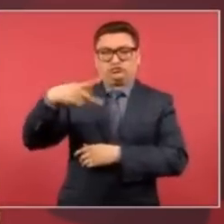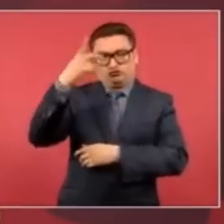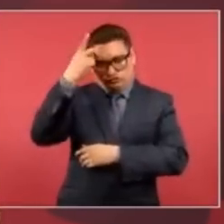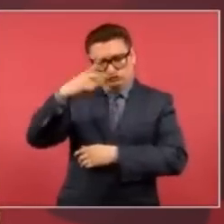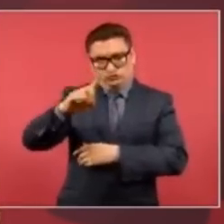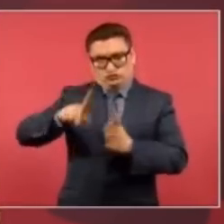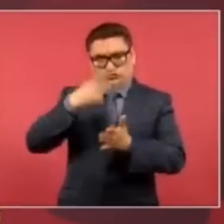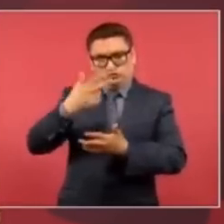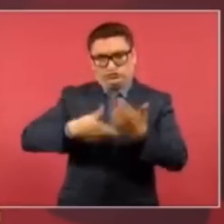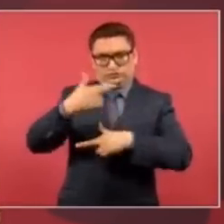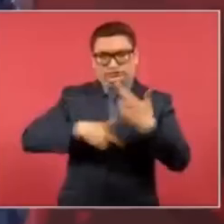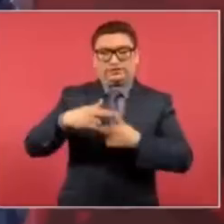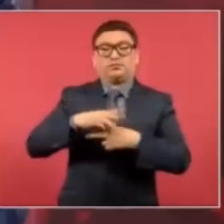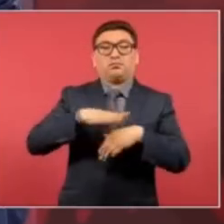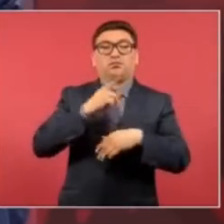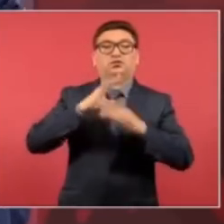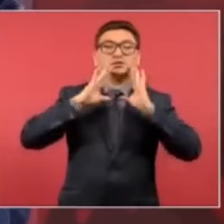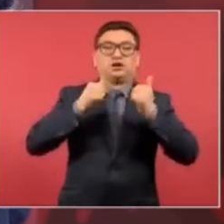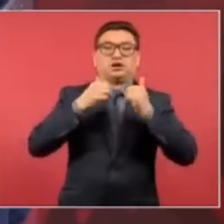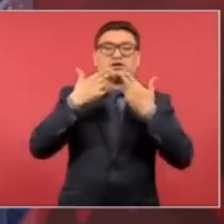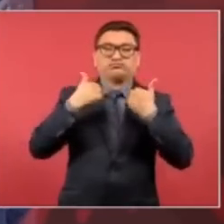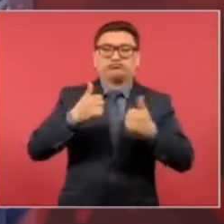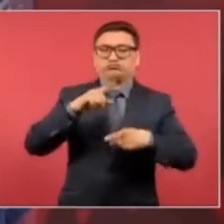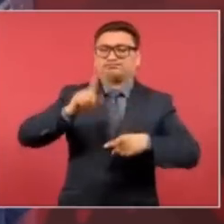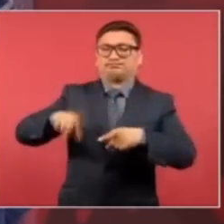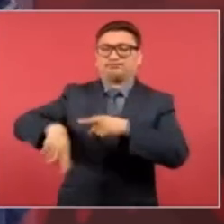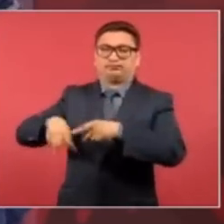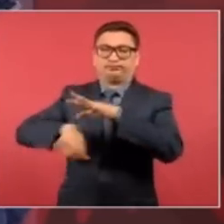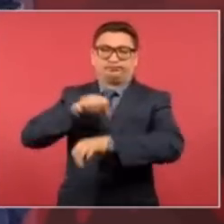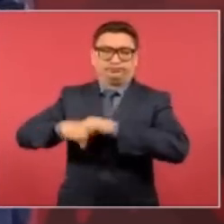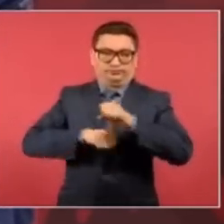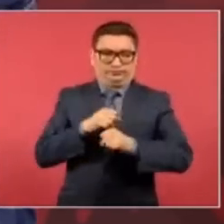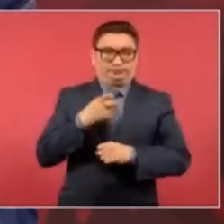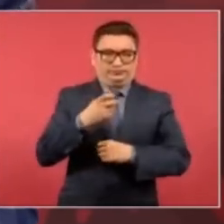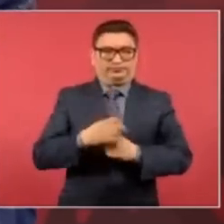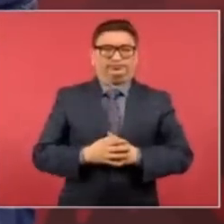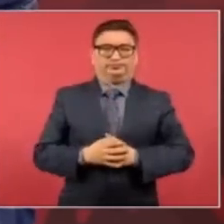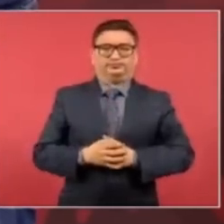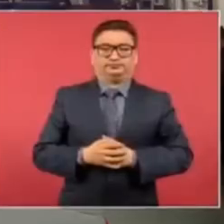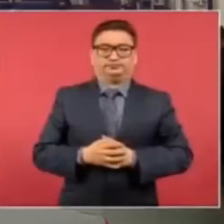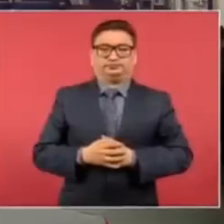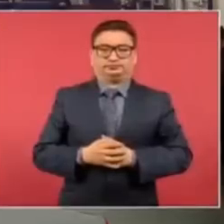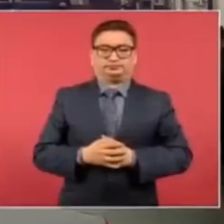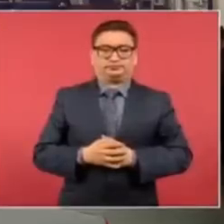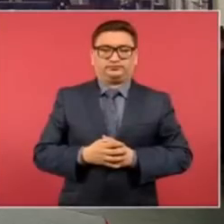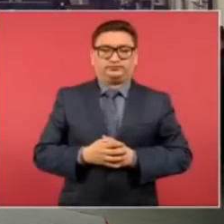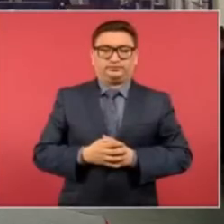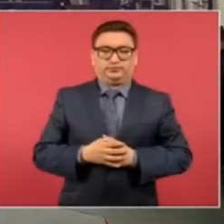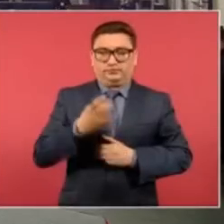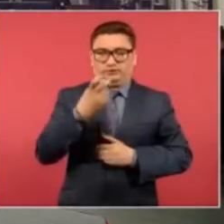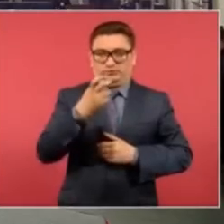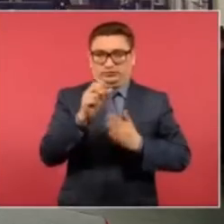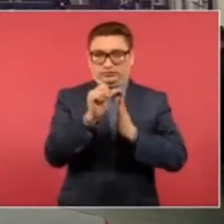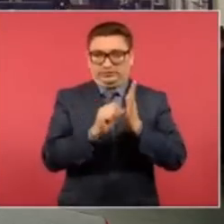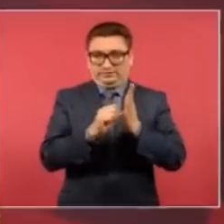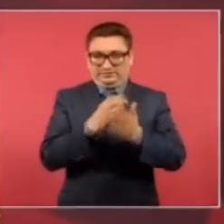los hacendados de manera arbitraria les habían quitado. Entonces, de conformidad con este artículo